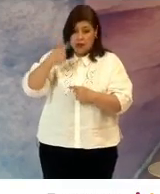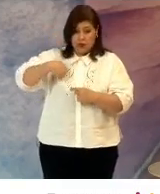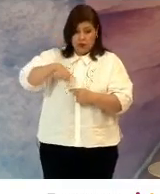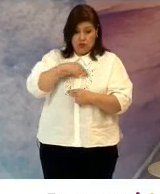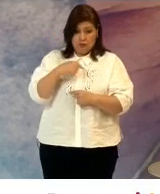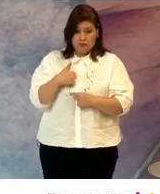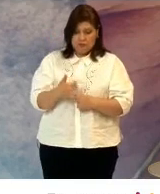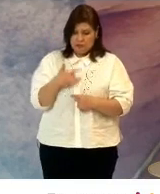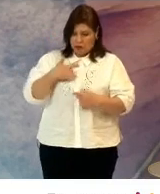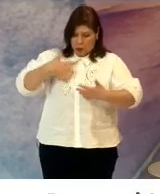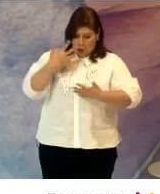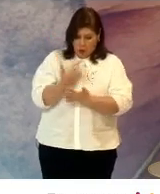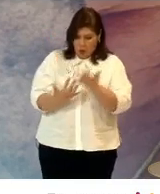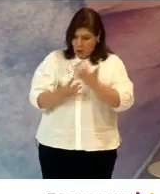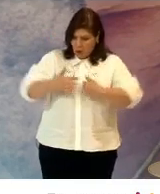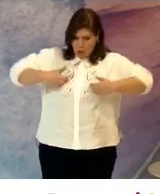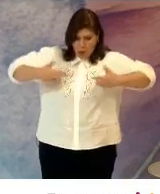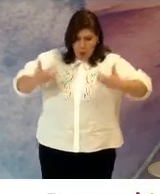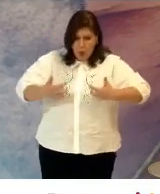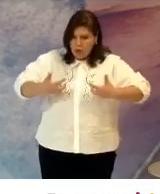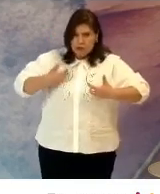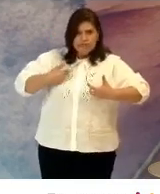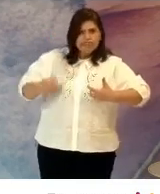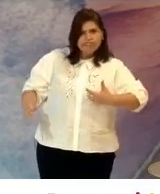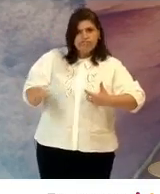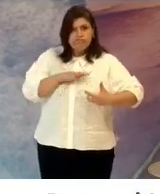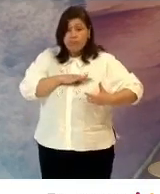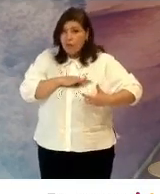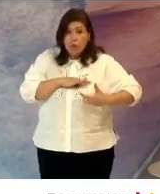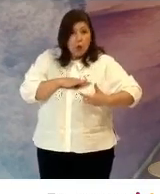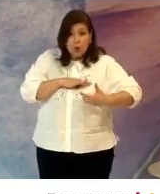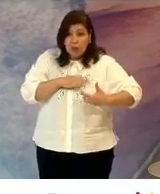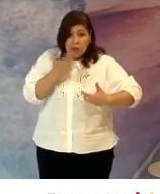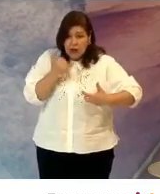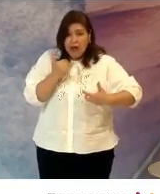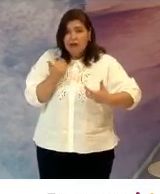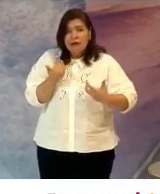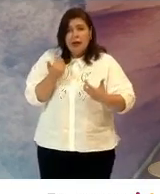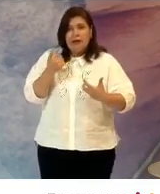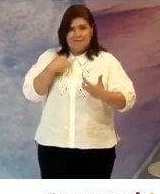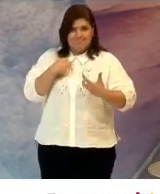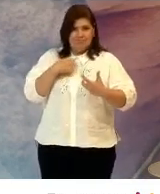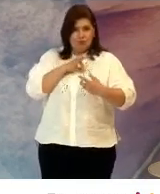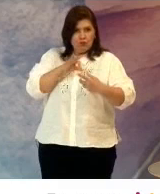de actuar y tener un impacto positivo